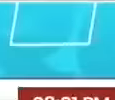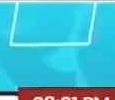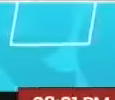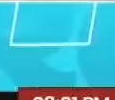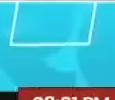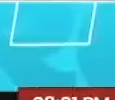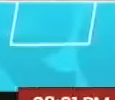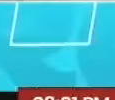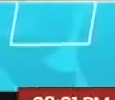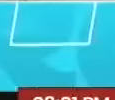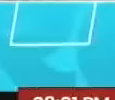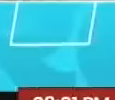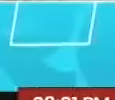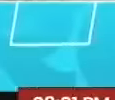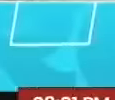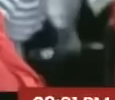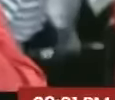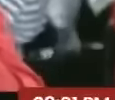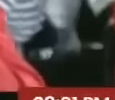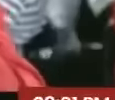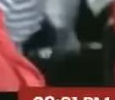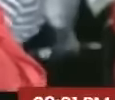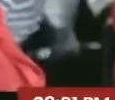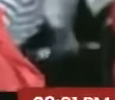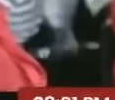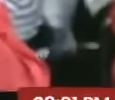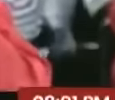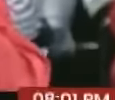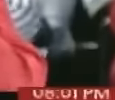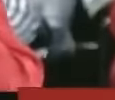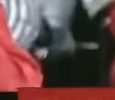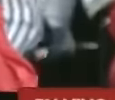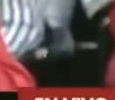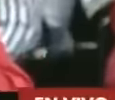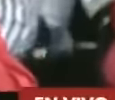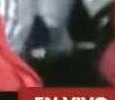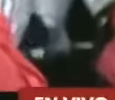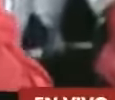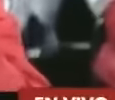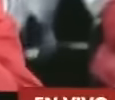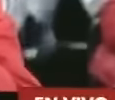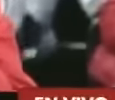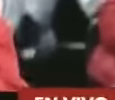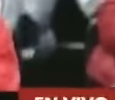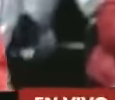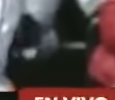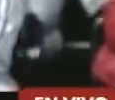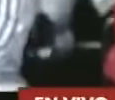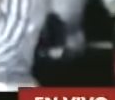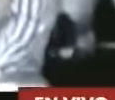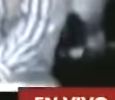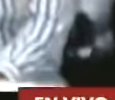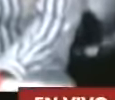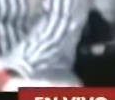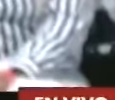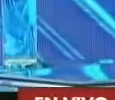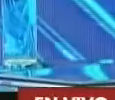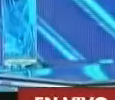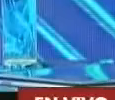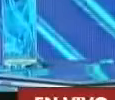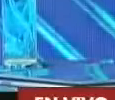semana, con su autorización, haremos ese gran acto. Posiblemente vamos al estado Zulia.